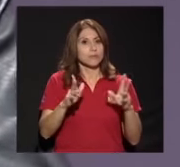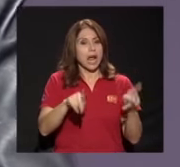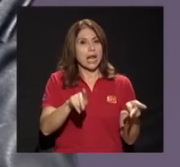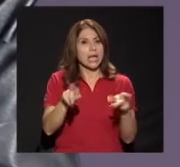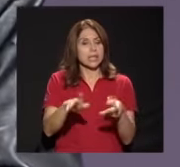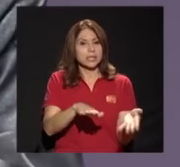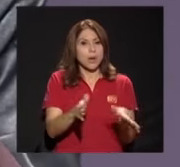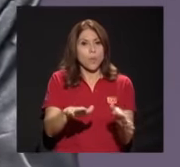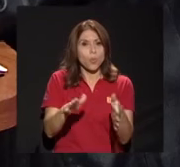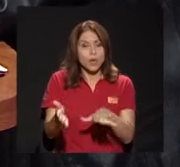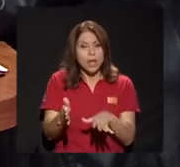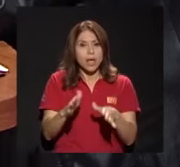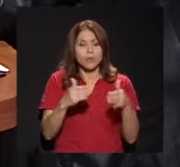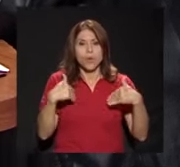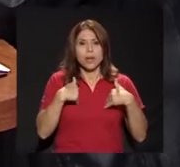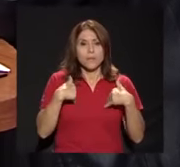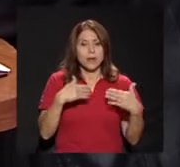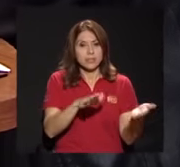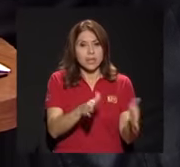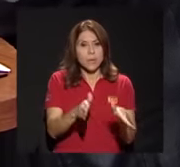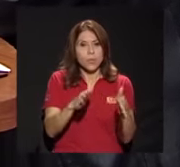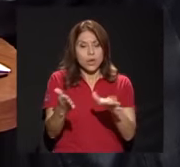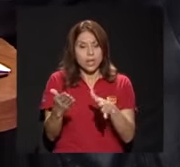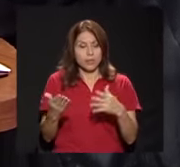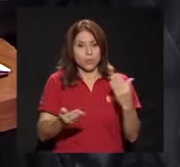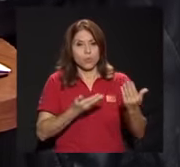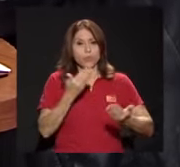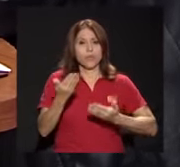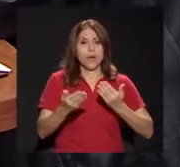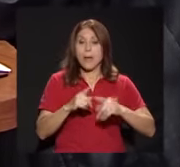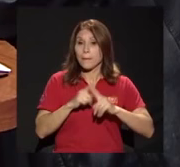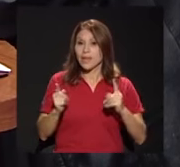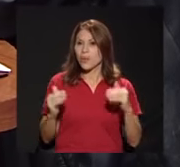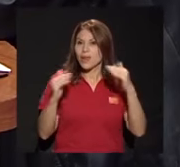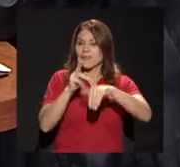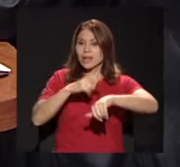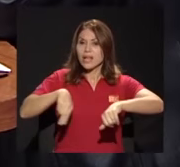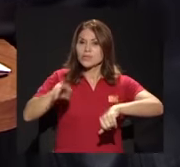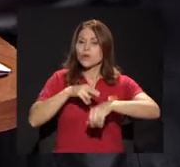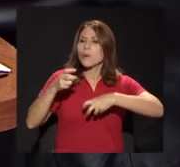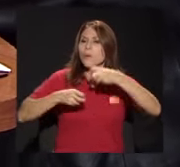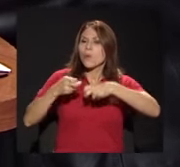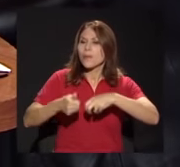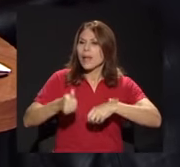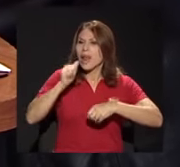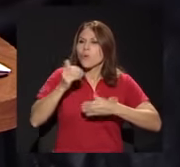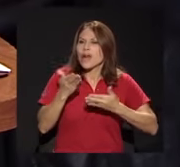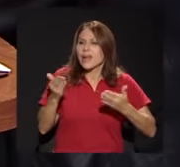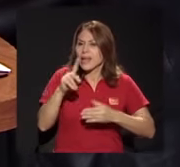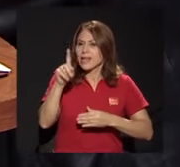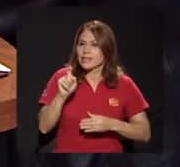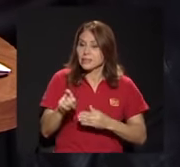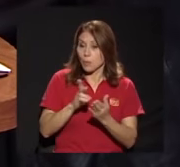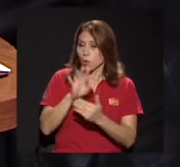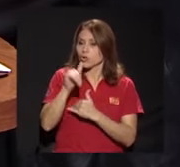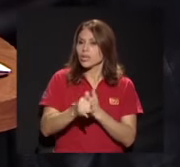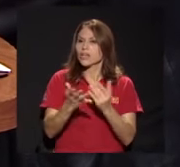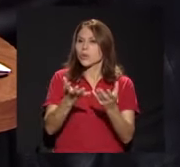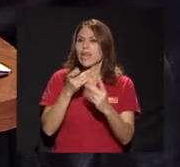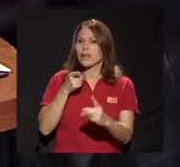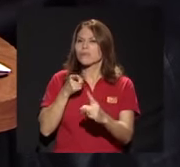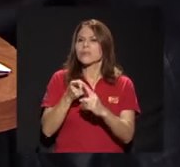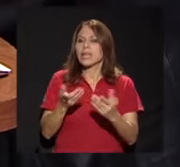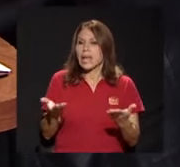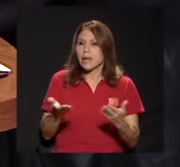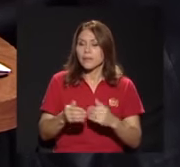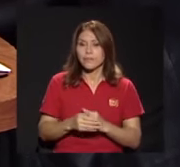bueno, a nivel nacional, ¿cuál es la problemática del agua y qué es lo que quiere abordar este proyecto? La problemática del agua